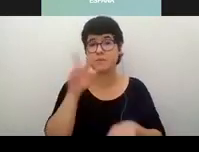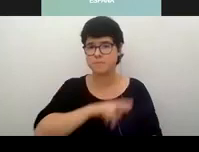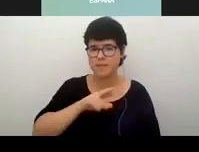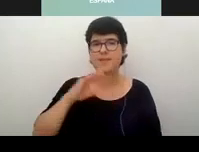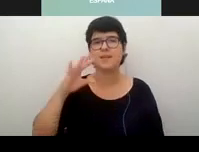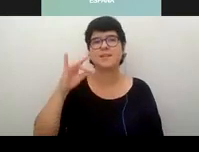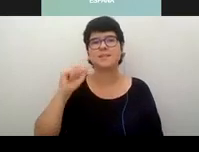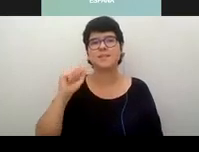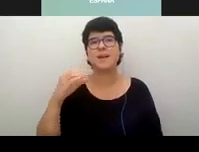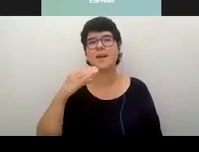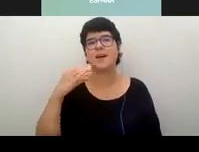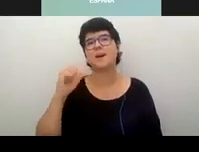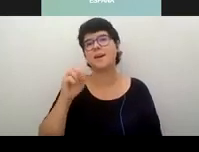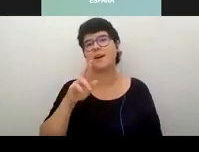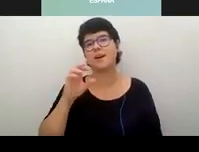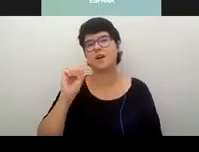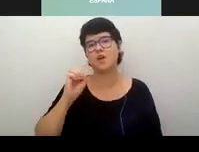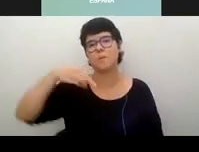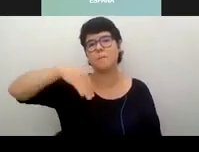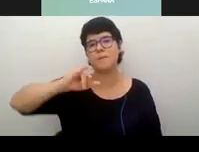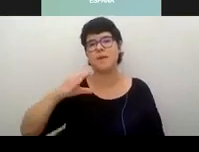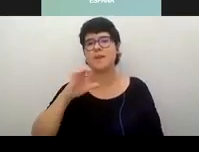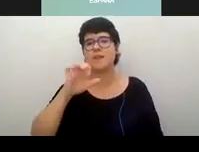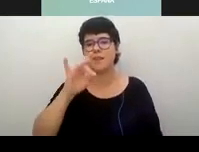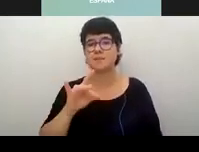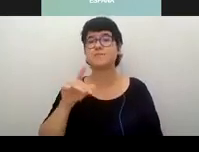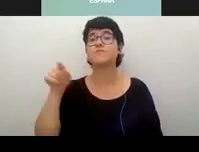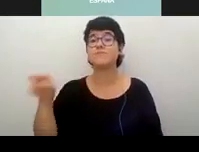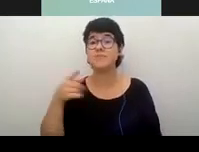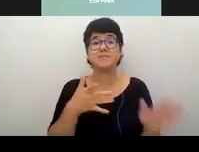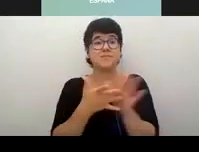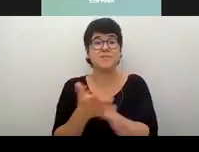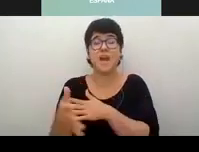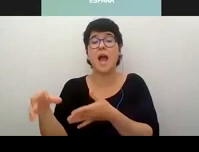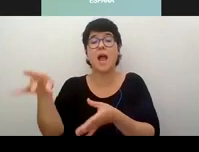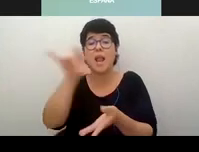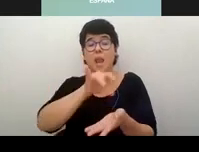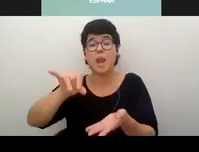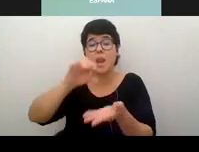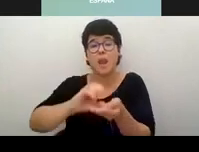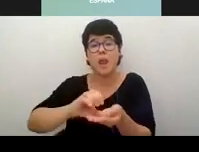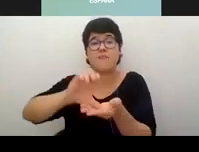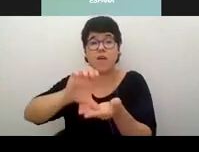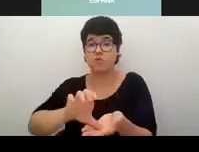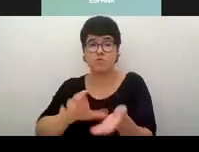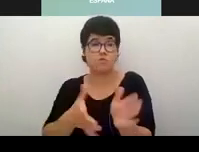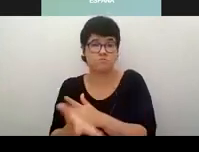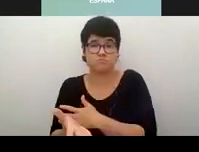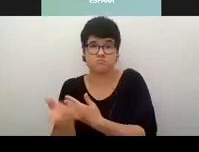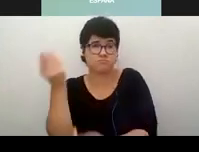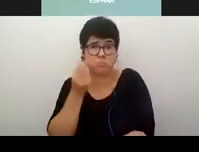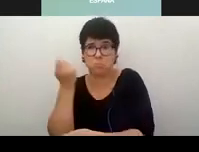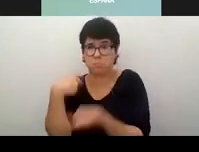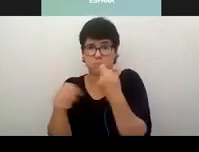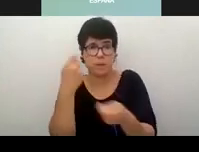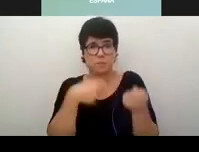Saccharomyces boulardii, perdón, es una levadura que está comercializada como tal y es un probiótico que nosotros utilizamos